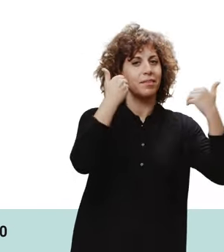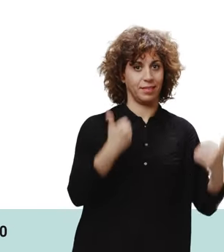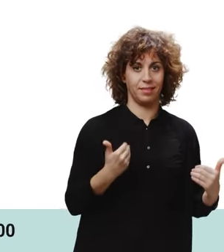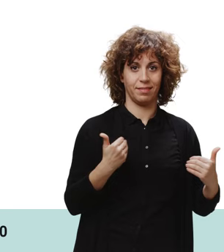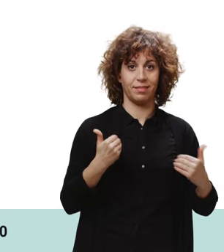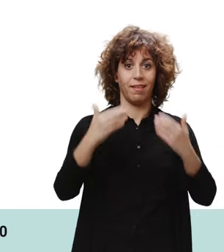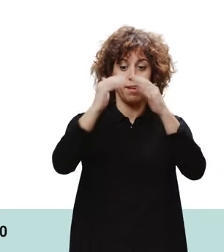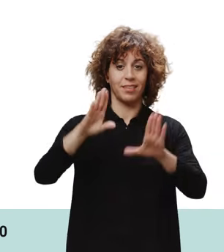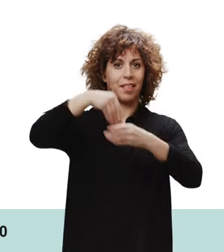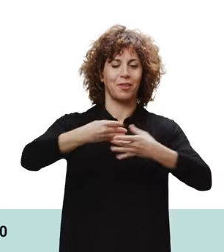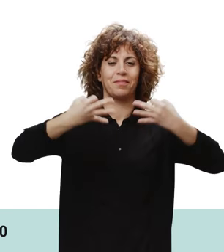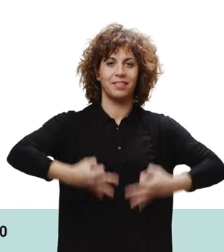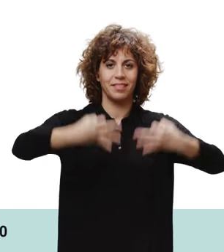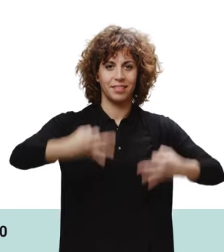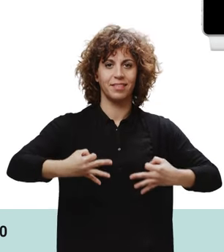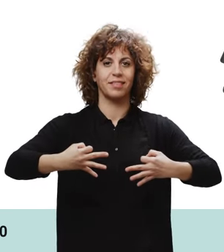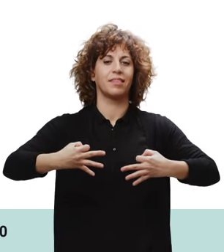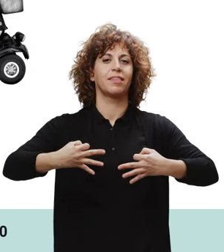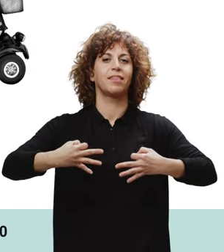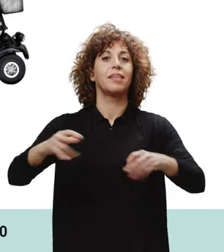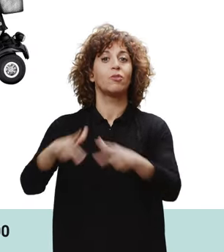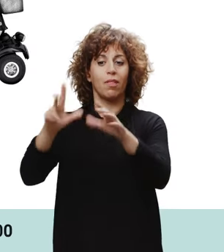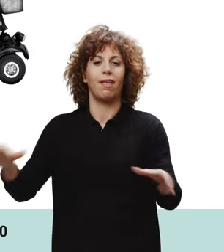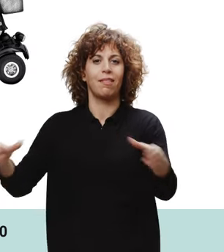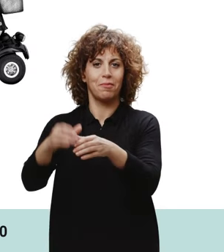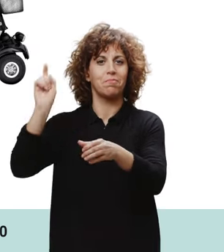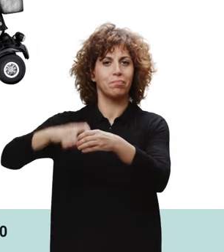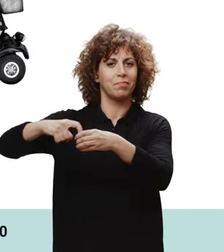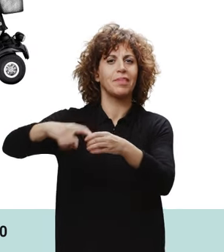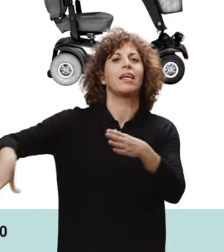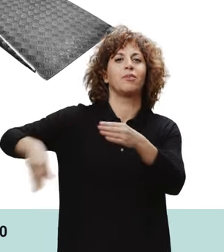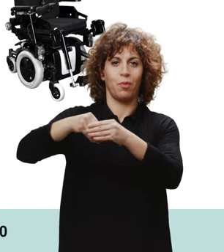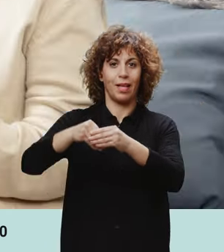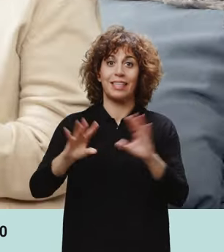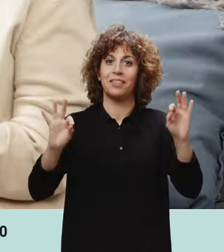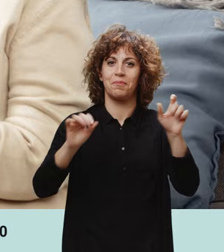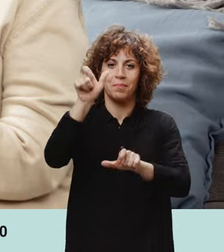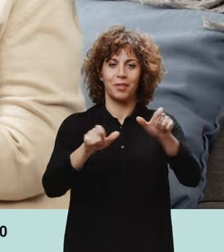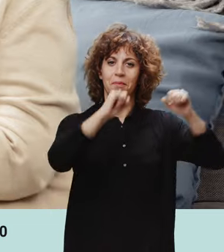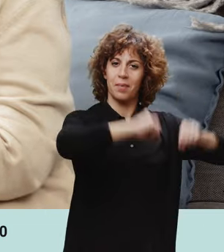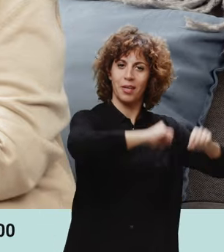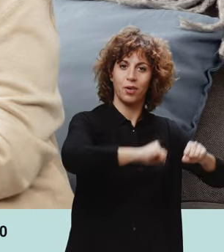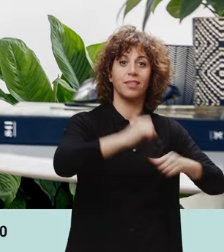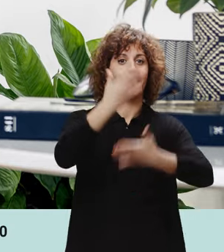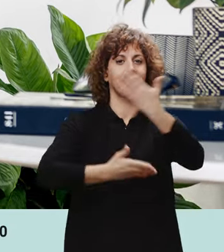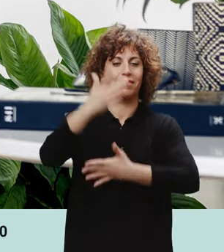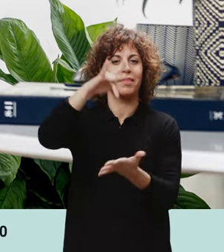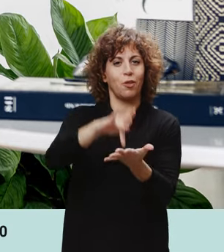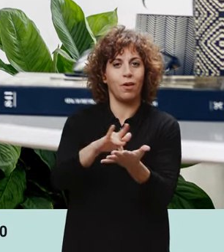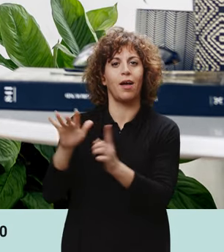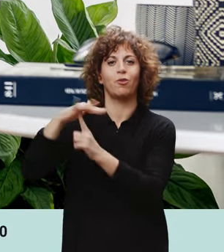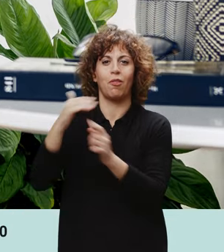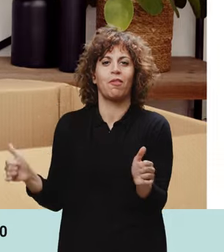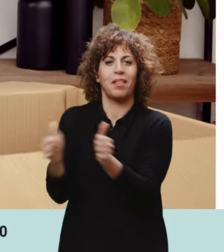y cuidados personales, seguridad en el hogar y participación e inclusión social y comunitaria para personas mayores con